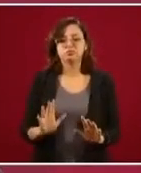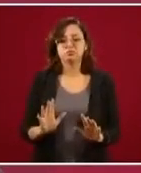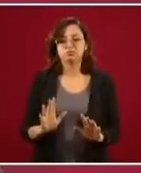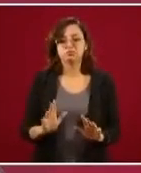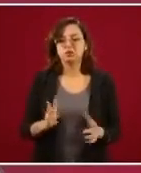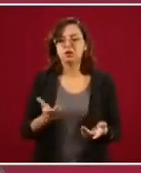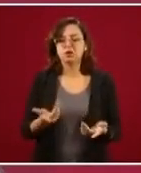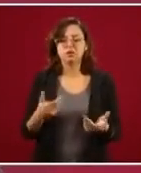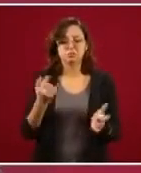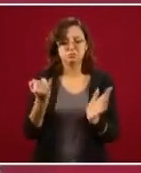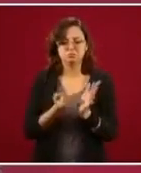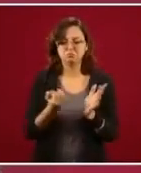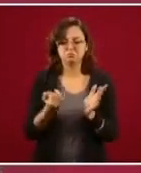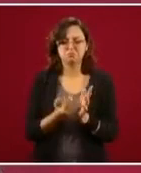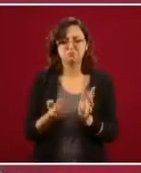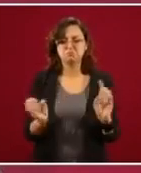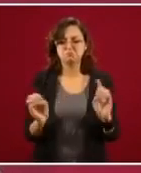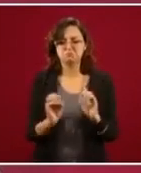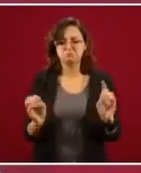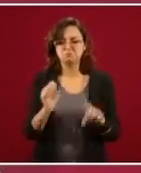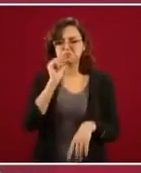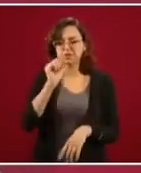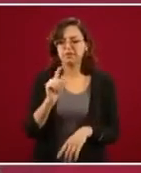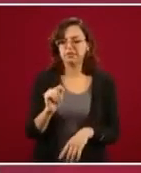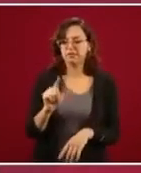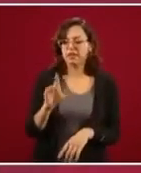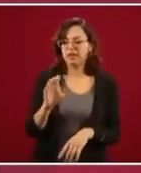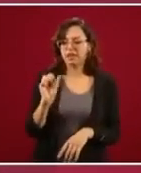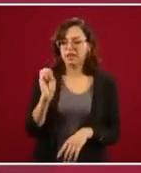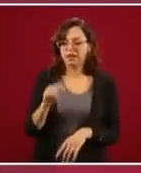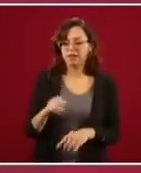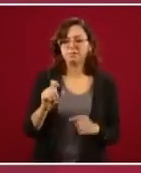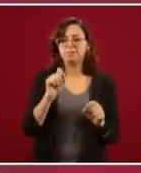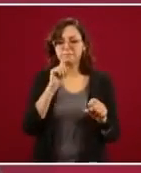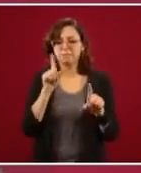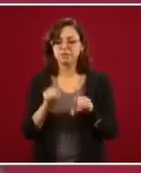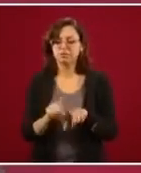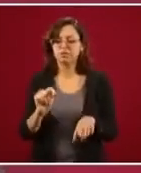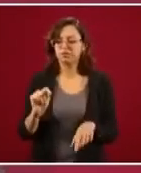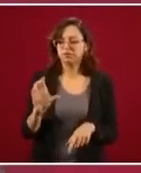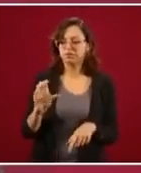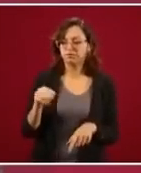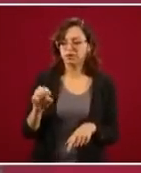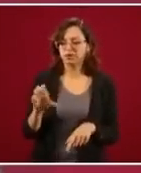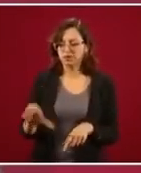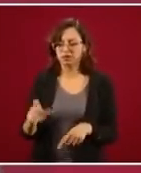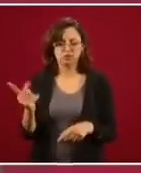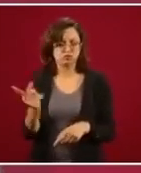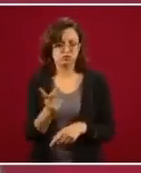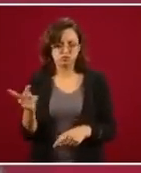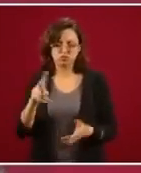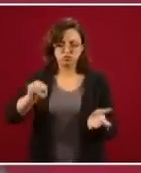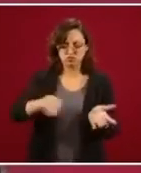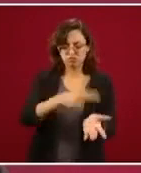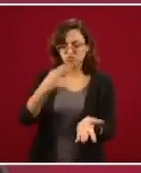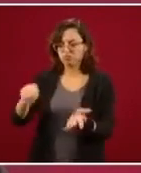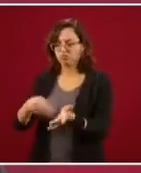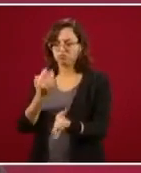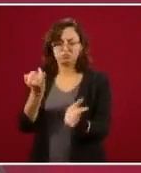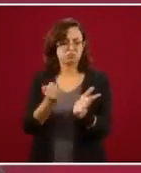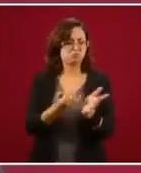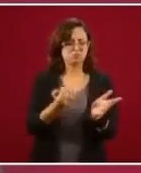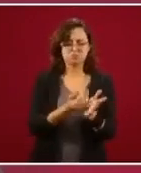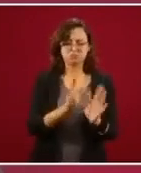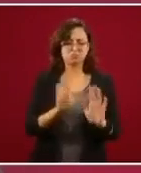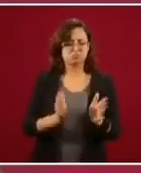de arancel en virtud del T-LECAN y ahora también en virtud del T-MEC. La otra parte